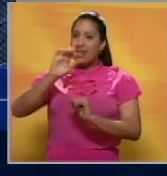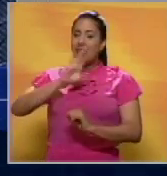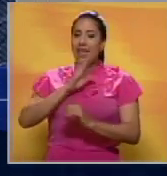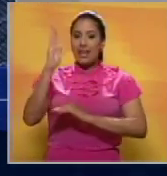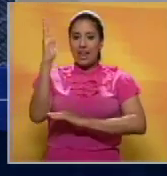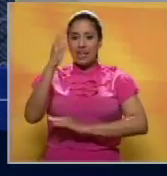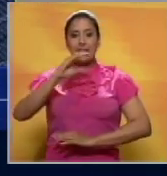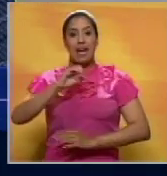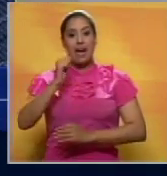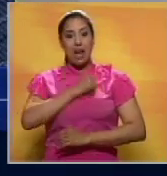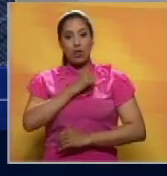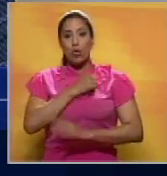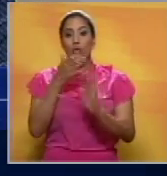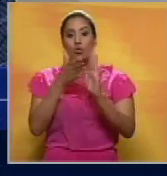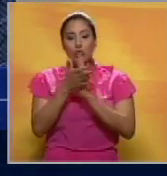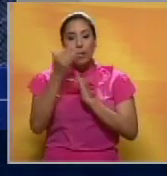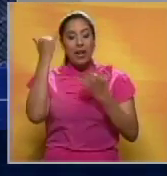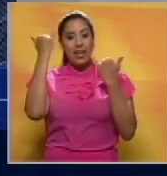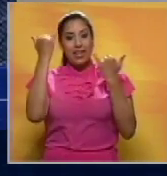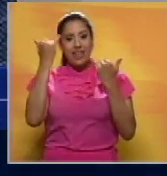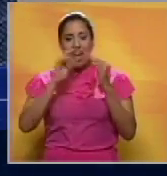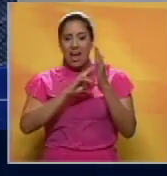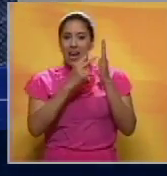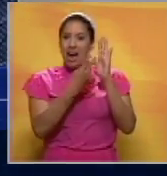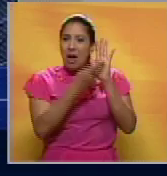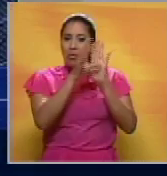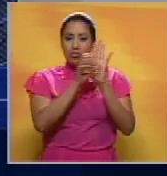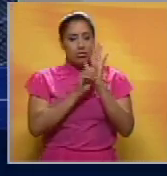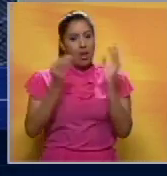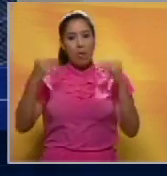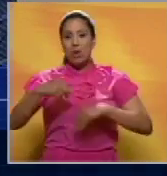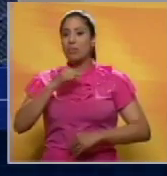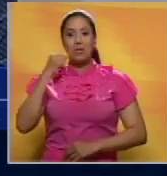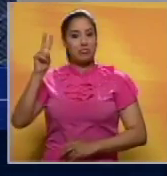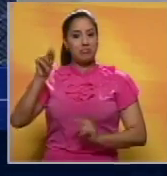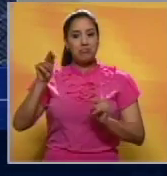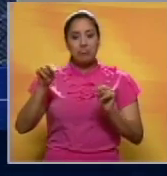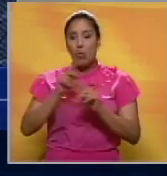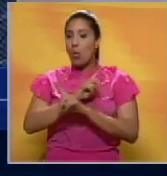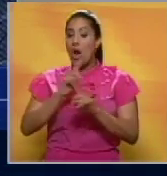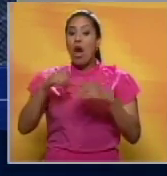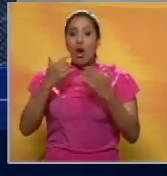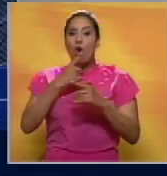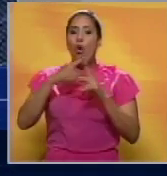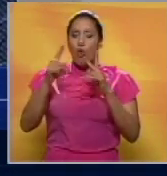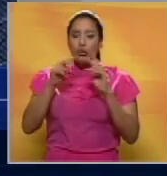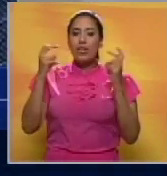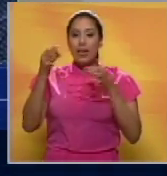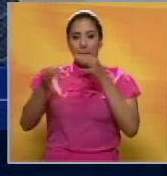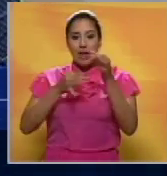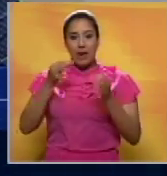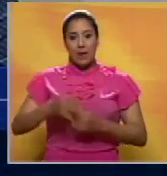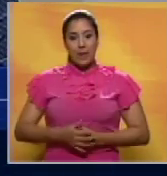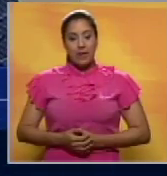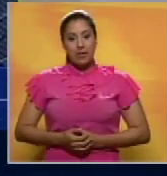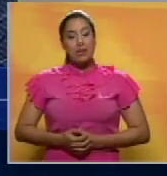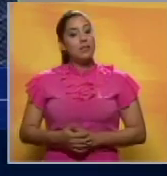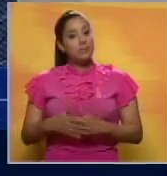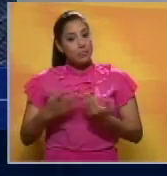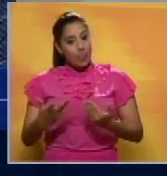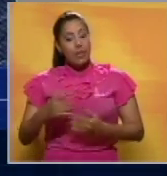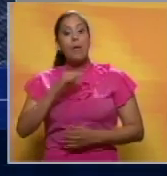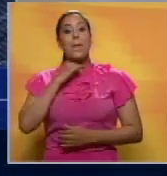tiene la Iglesia Católica Venezolana a esta iniciativa de Asamblea Nacional Constituyente y para hablar de otros temas. Entre